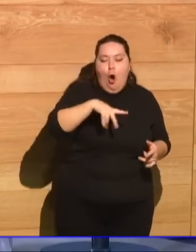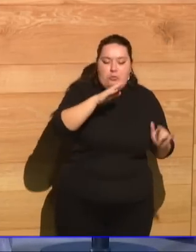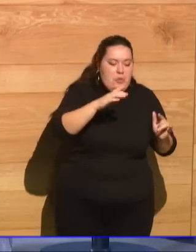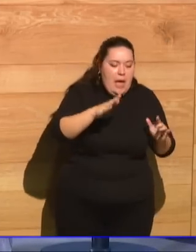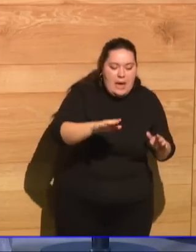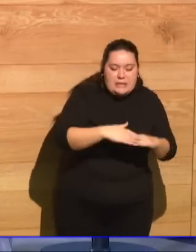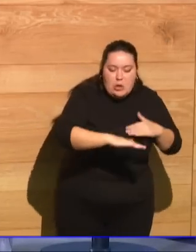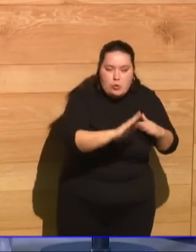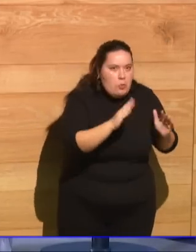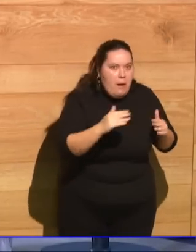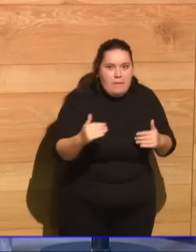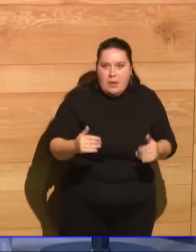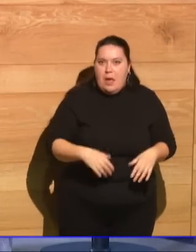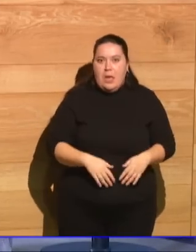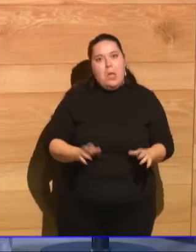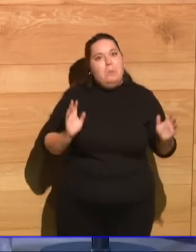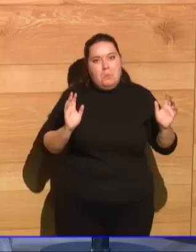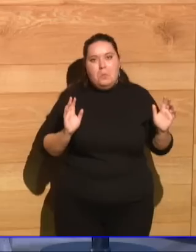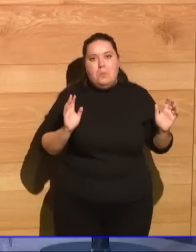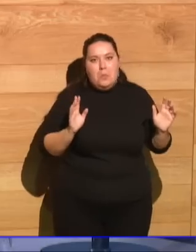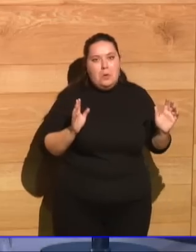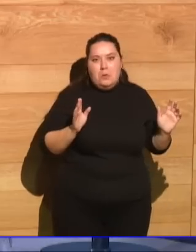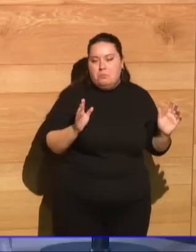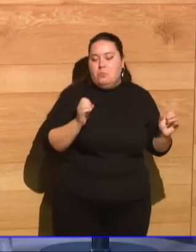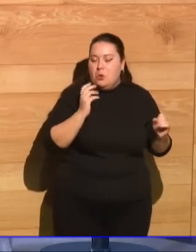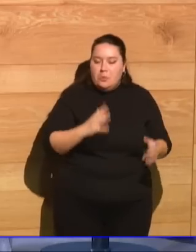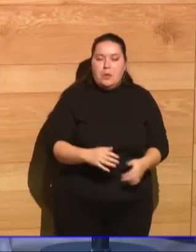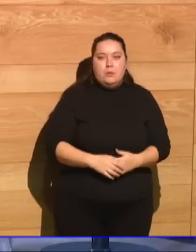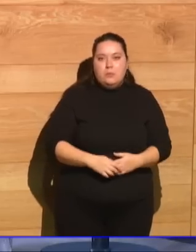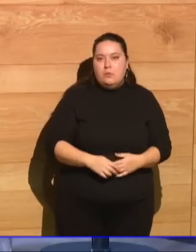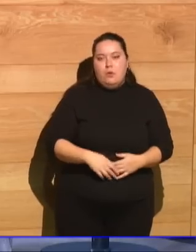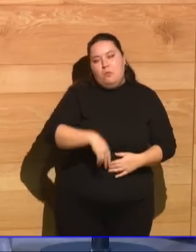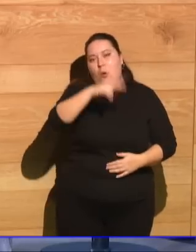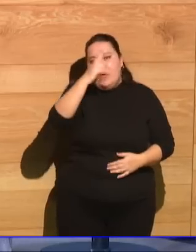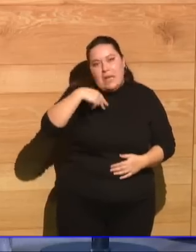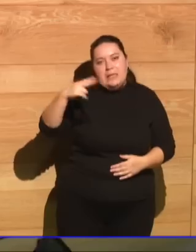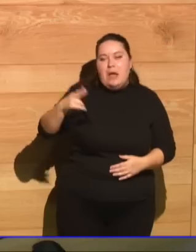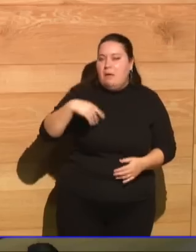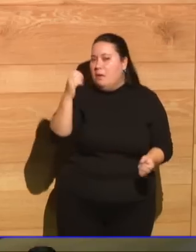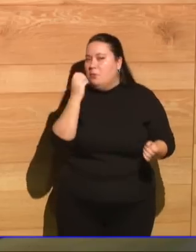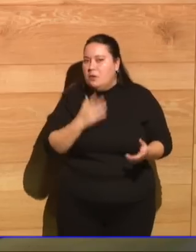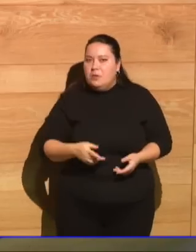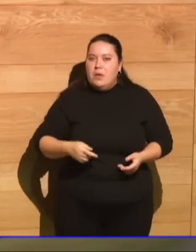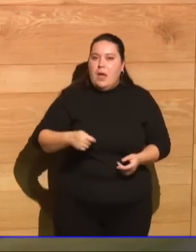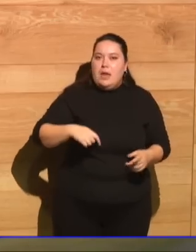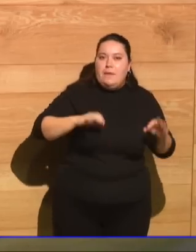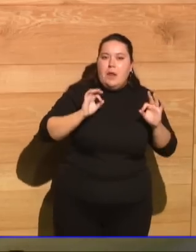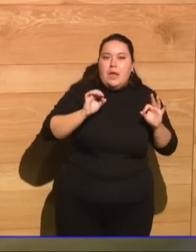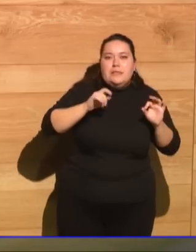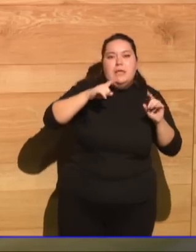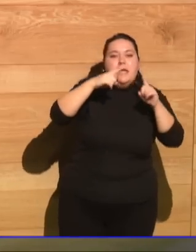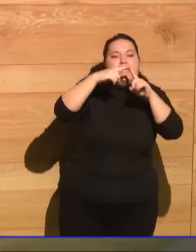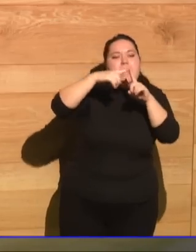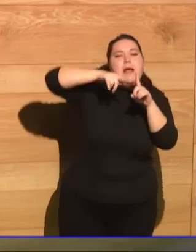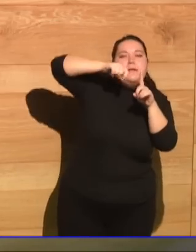quitaba ponía, la ropa. no ponía periódicos. Sí. El Herald Tribune no te lo ponía. No. Y pintaba y no dejaba Porque una... pintaba a pulso, te Eso pintaba es. las esquinas a